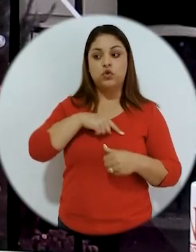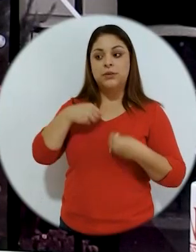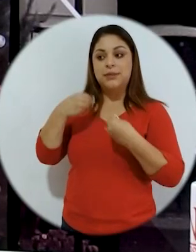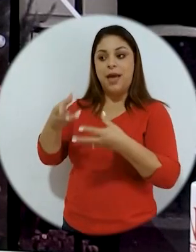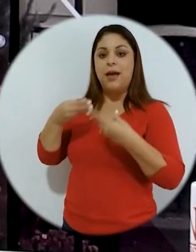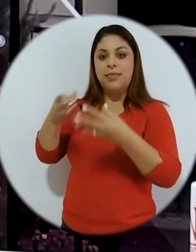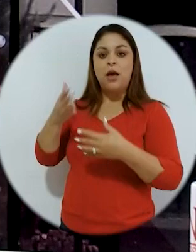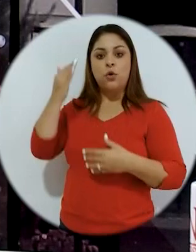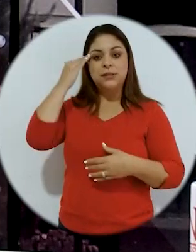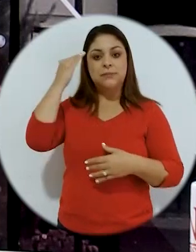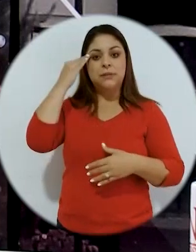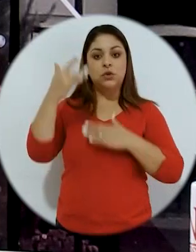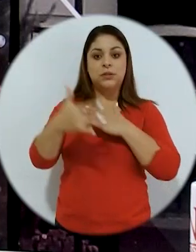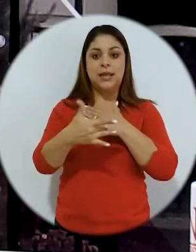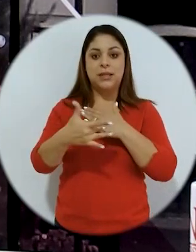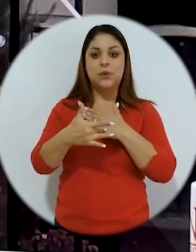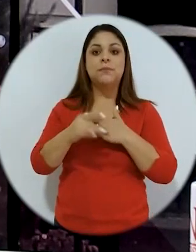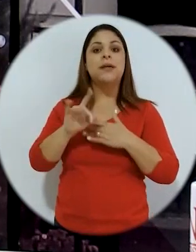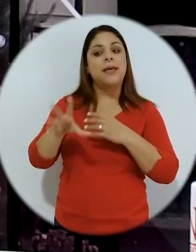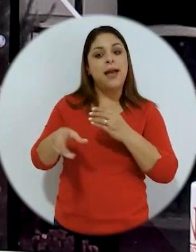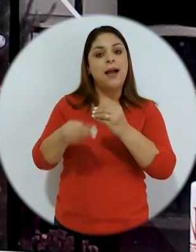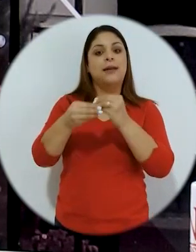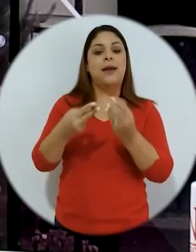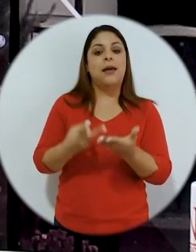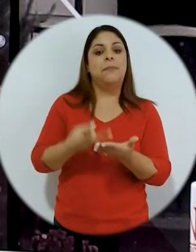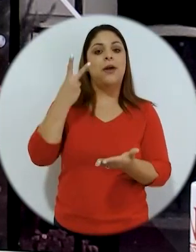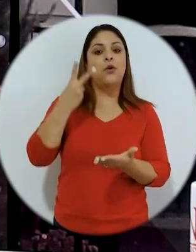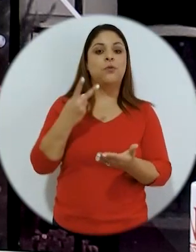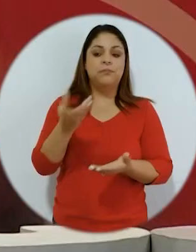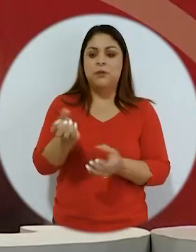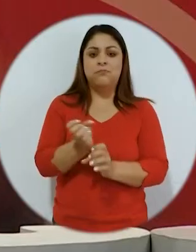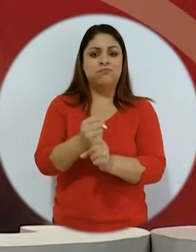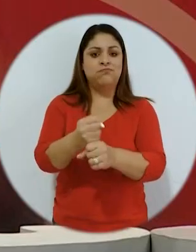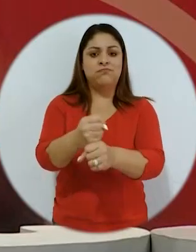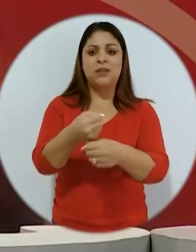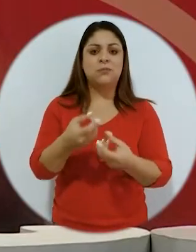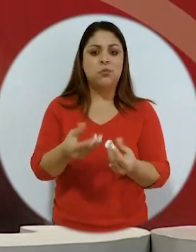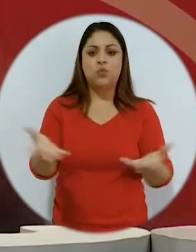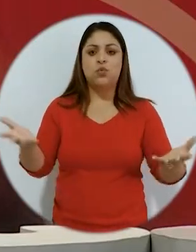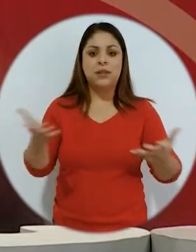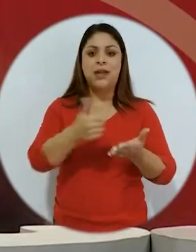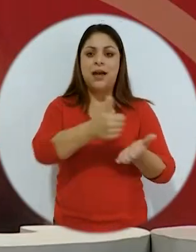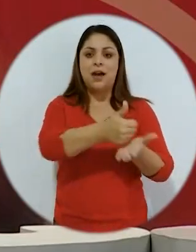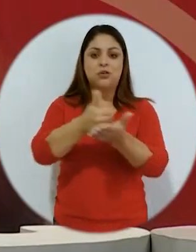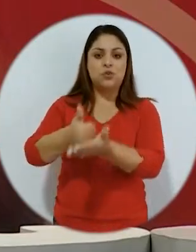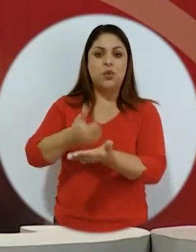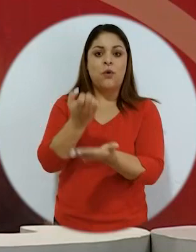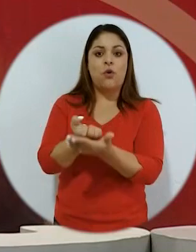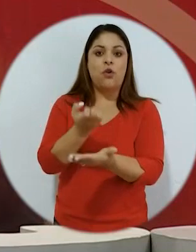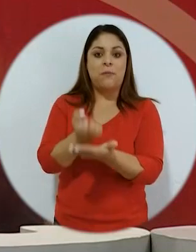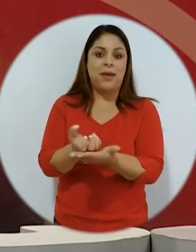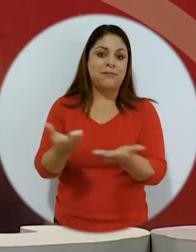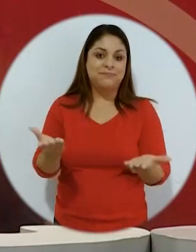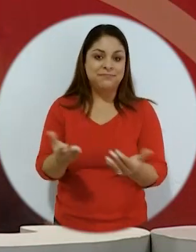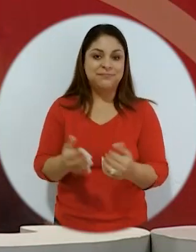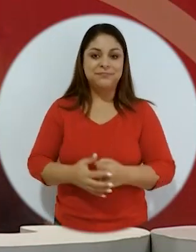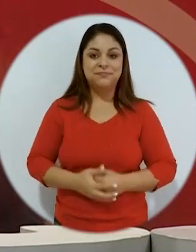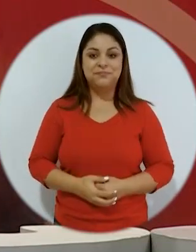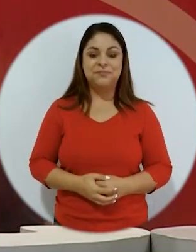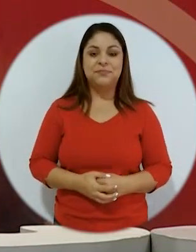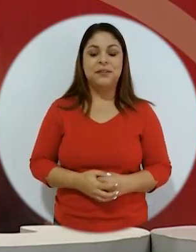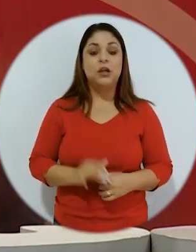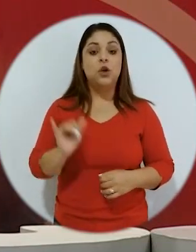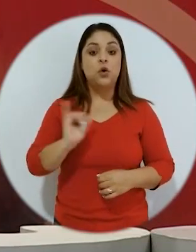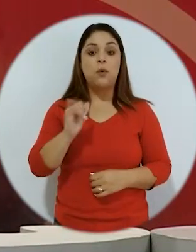damos conocimiento técnico para que sepan cómo utilizarla, agregarle valor y hacer producciones que les retribuyen mayor